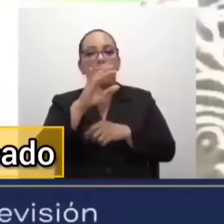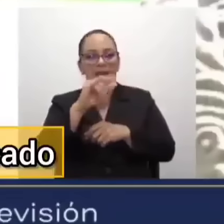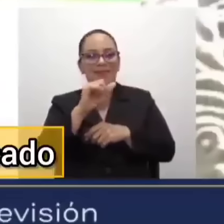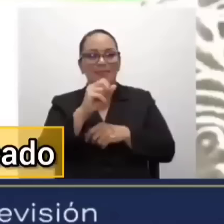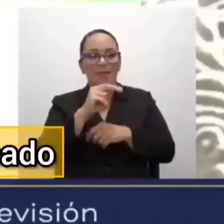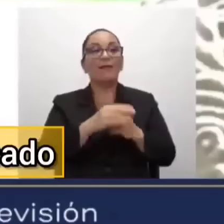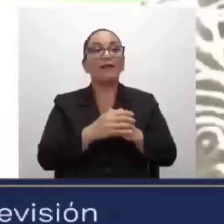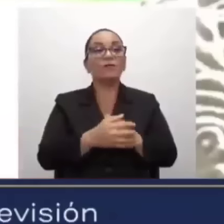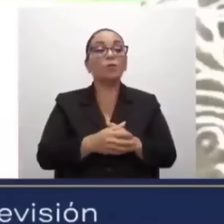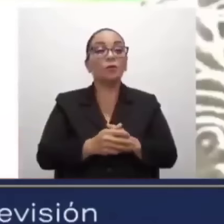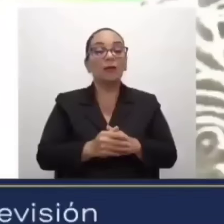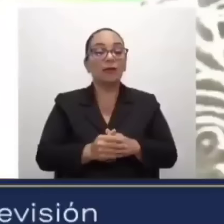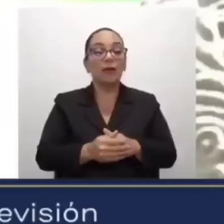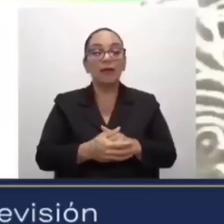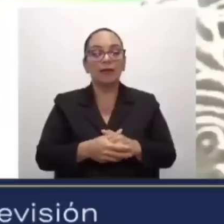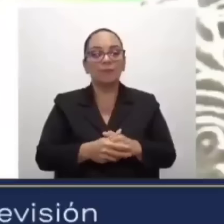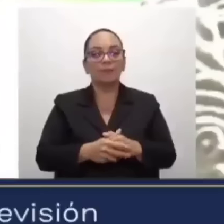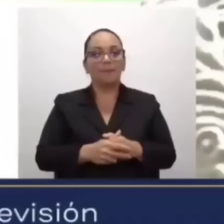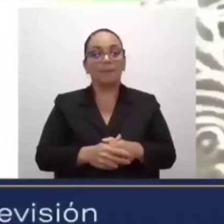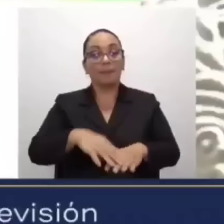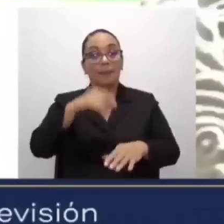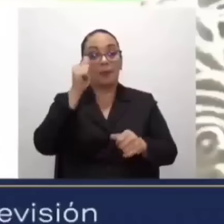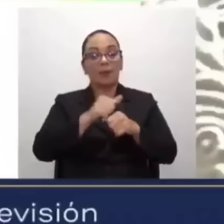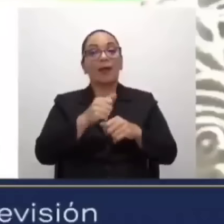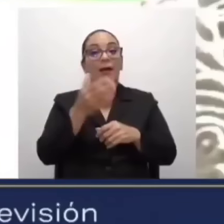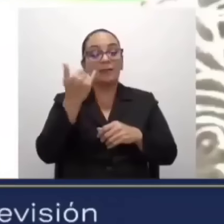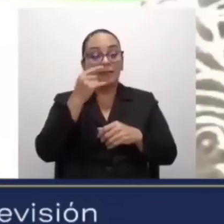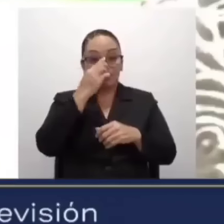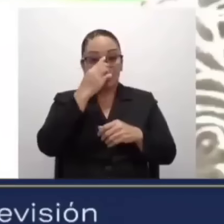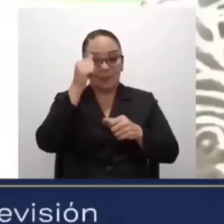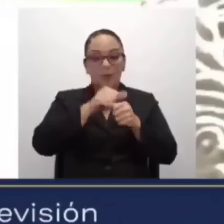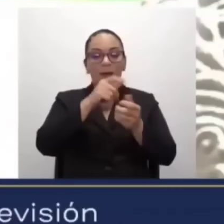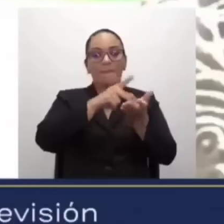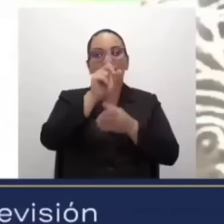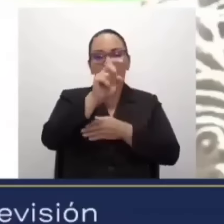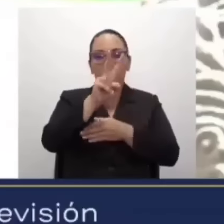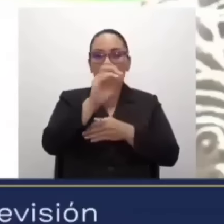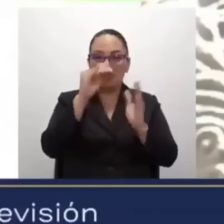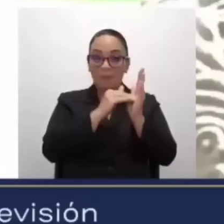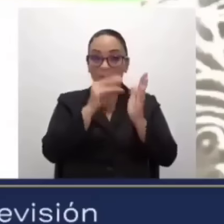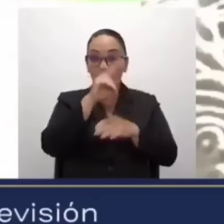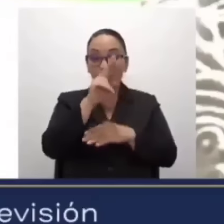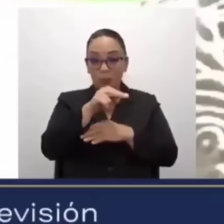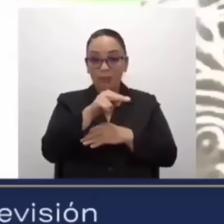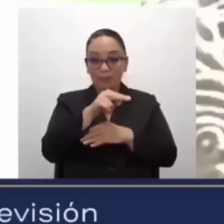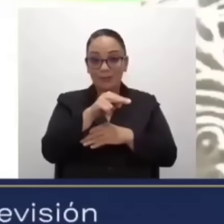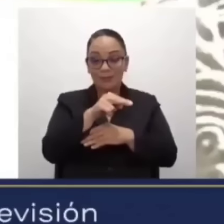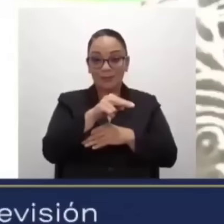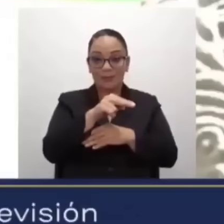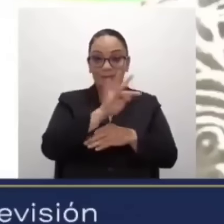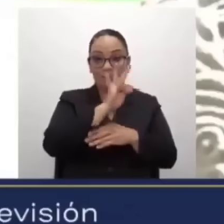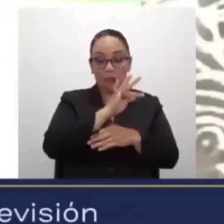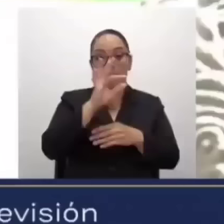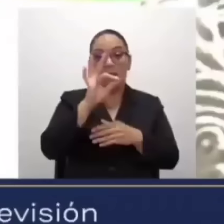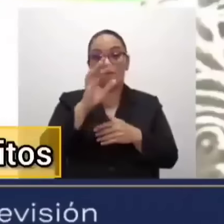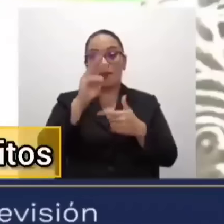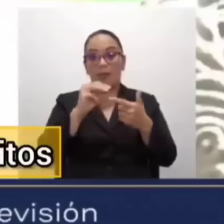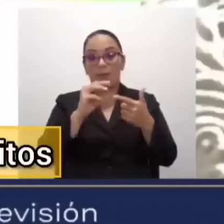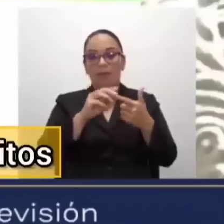que les hemos indicado que en televisión actualmente lo que se paga son 120 mil colones, FM 6 mil colones. 120